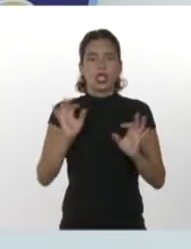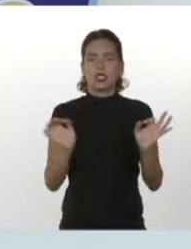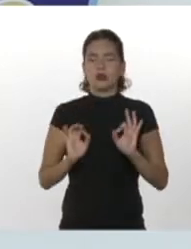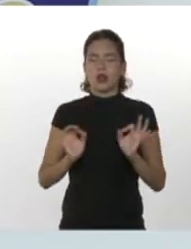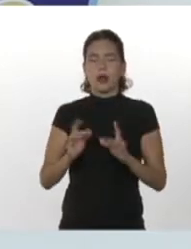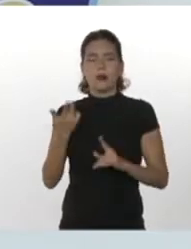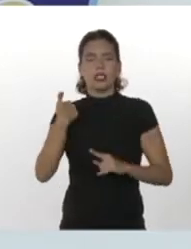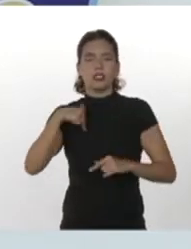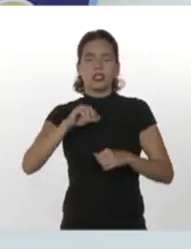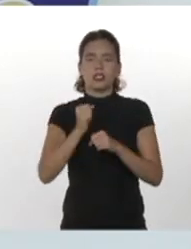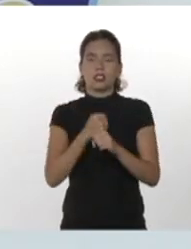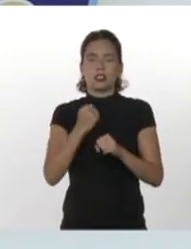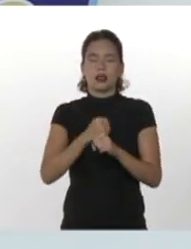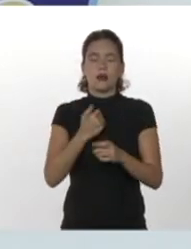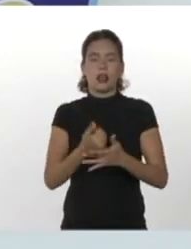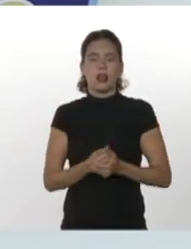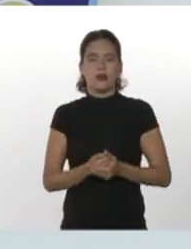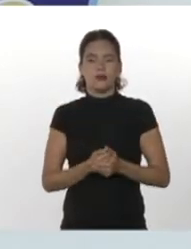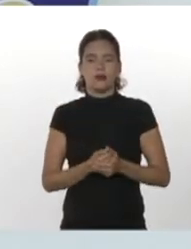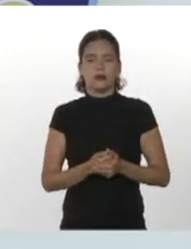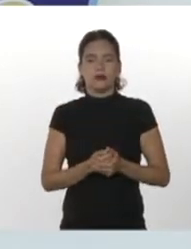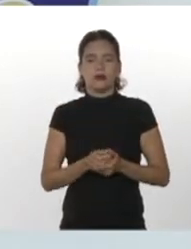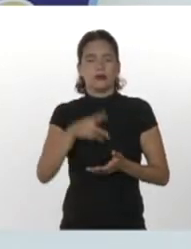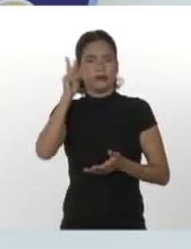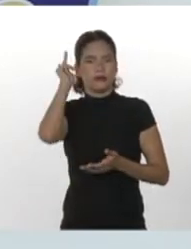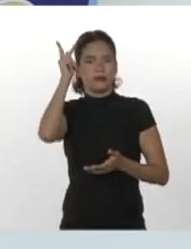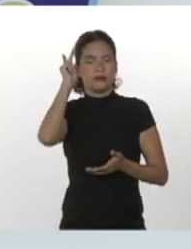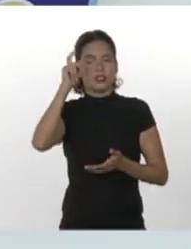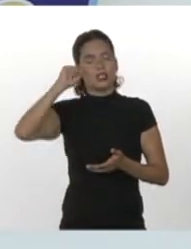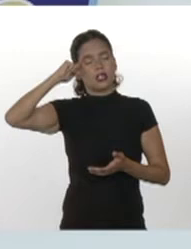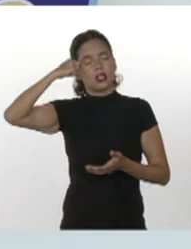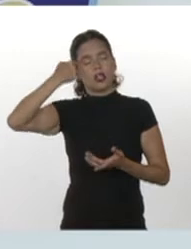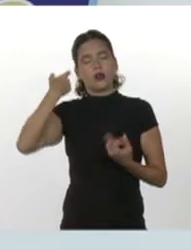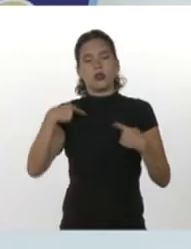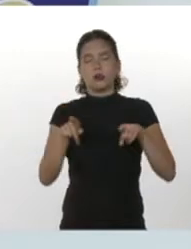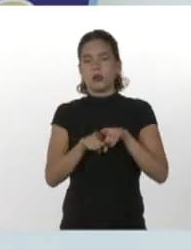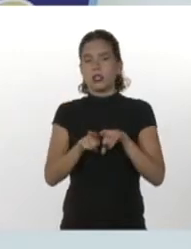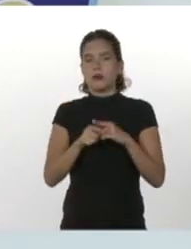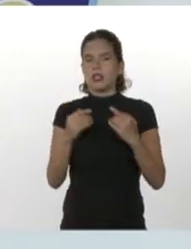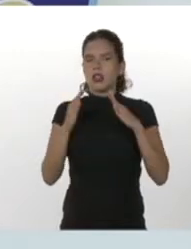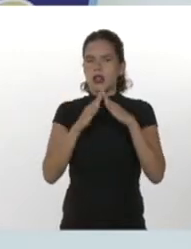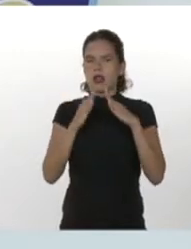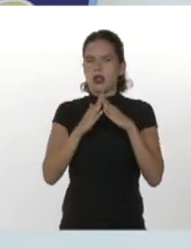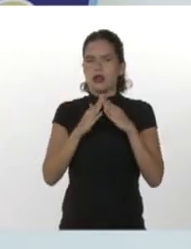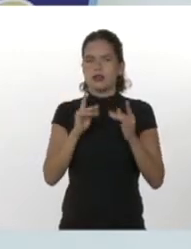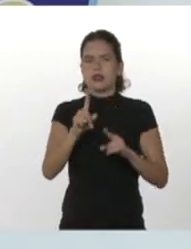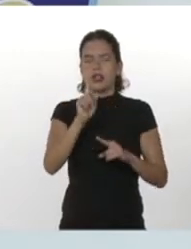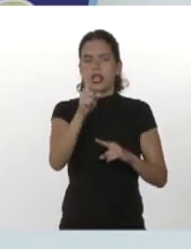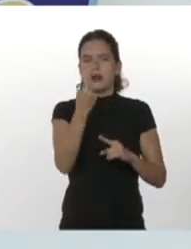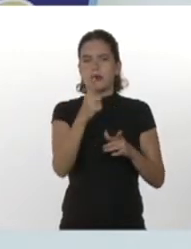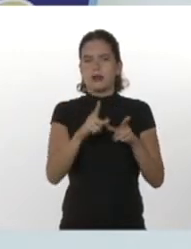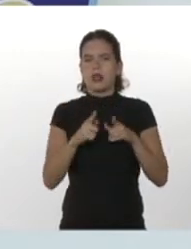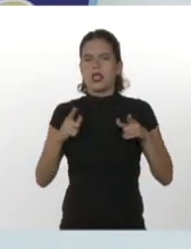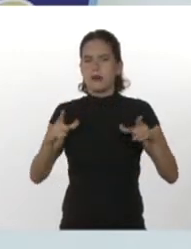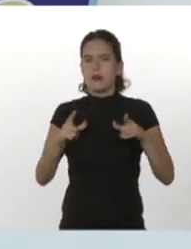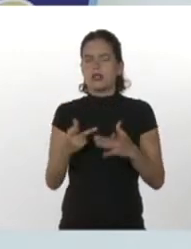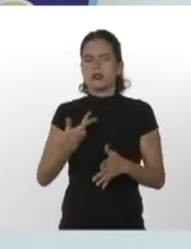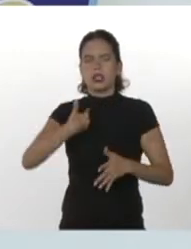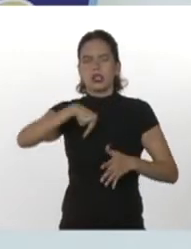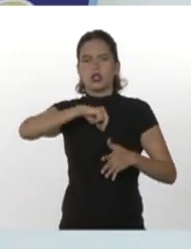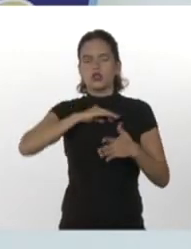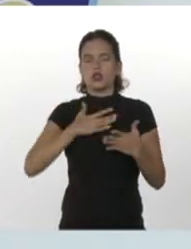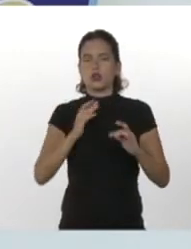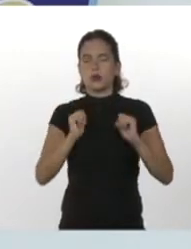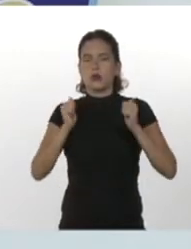solamente debe ser trabajado por el docente. Recordemos que también en casa es el primer espacio en el que nosotros vamos